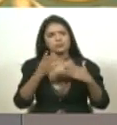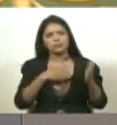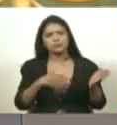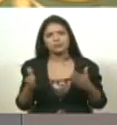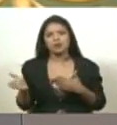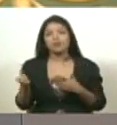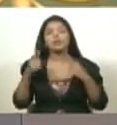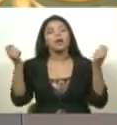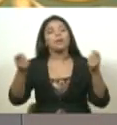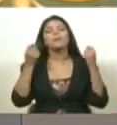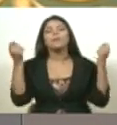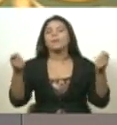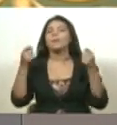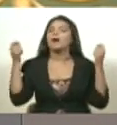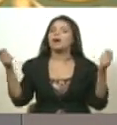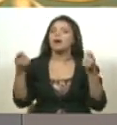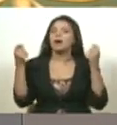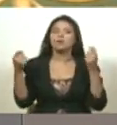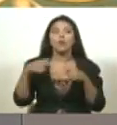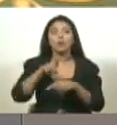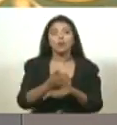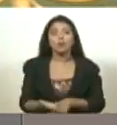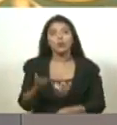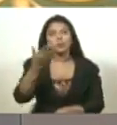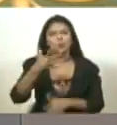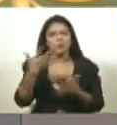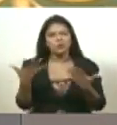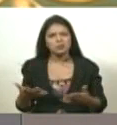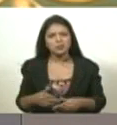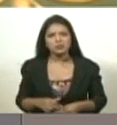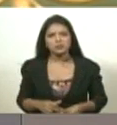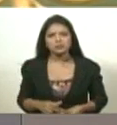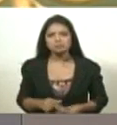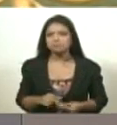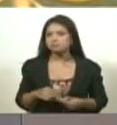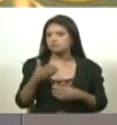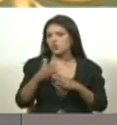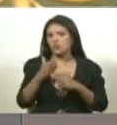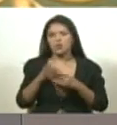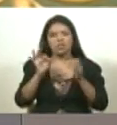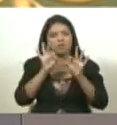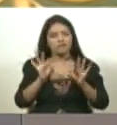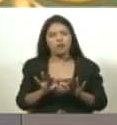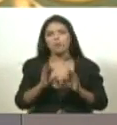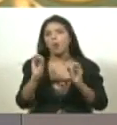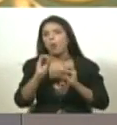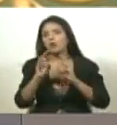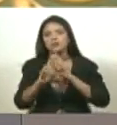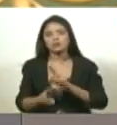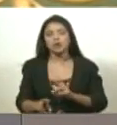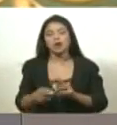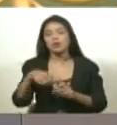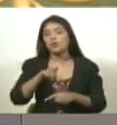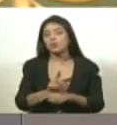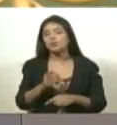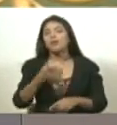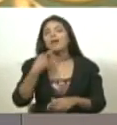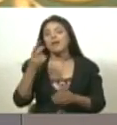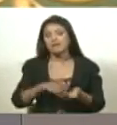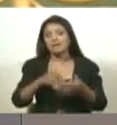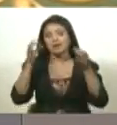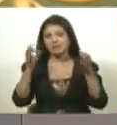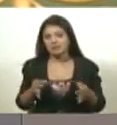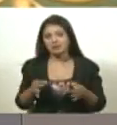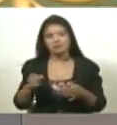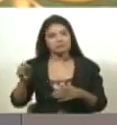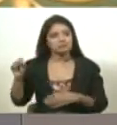de propaganda donde lo único que importaba era el efecto. No importaban los mecanismos ni el resultado, el efecto. La verdad se